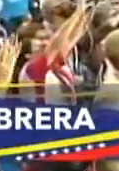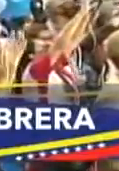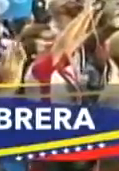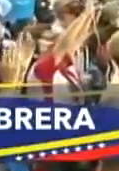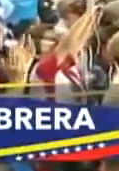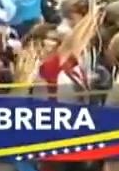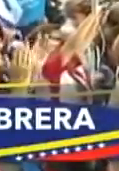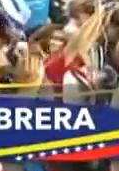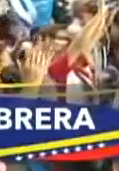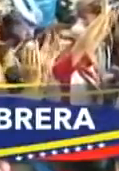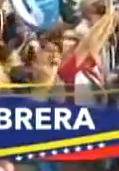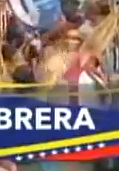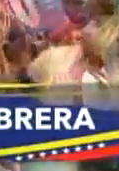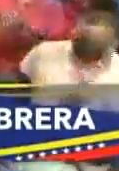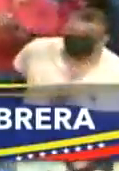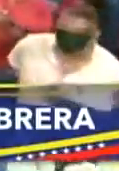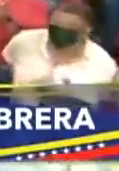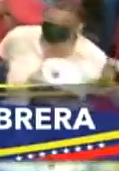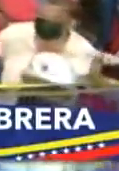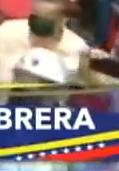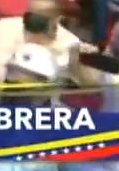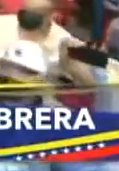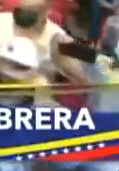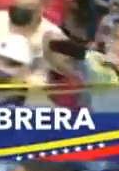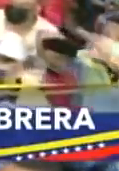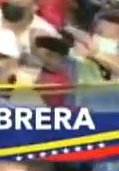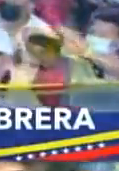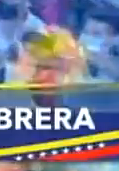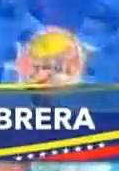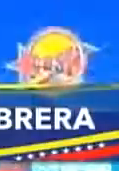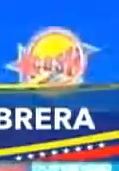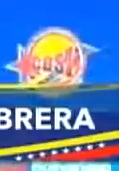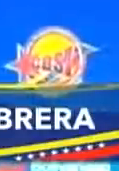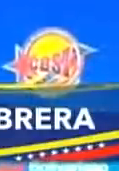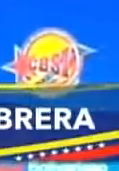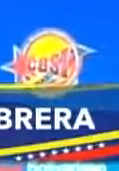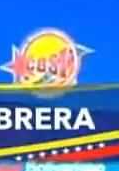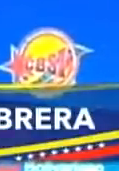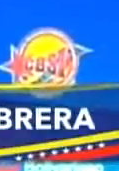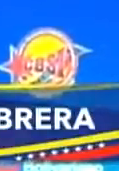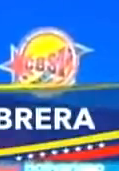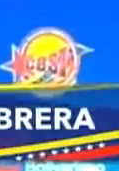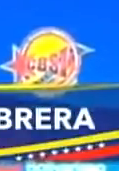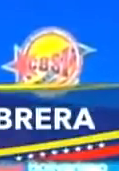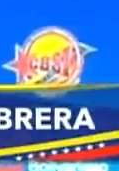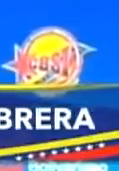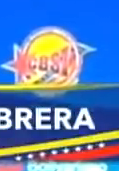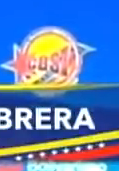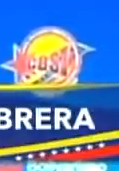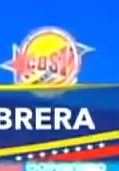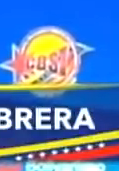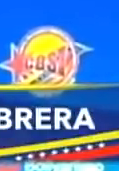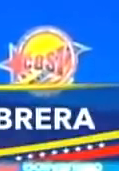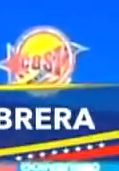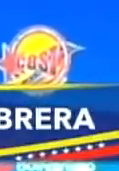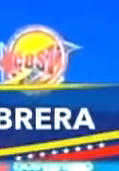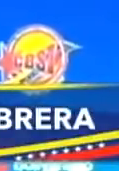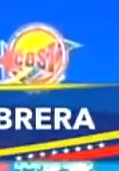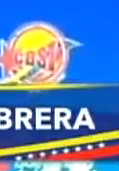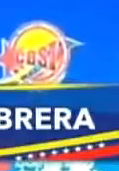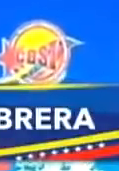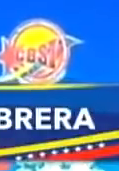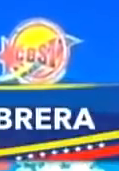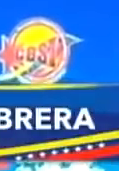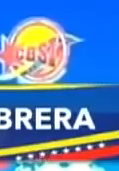permitirá diseñar por las estrategias canción de las fuerzas productivas en todo el territorio